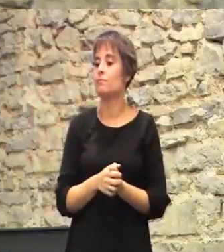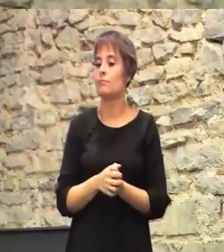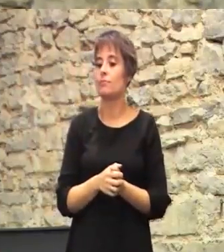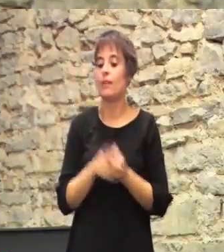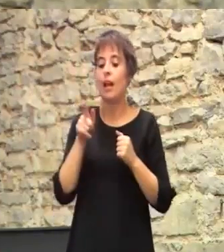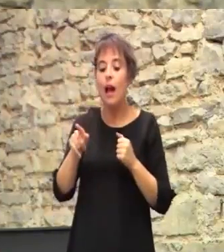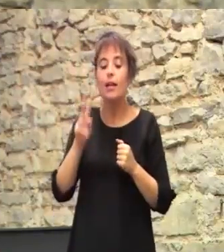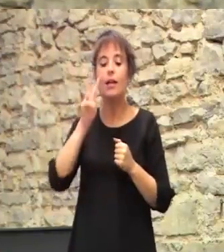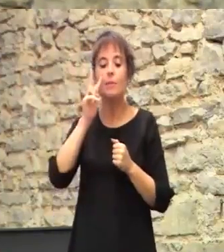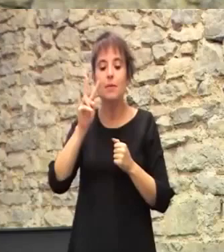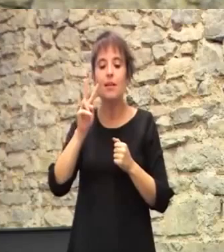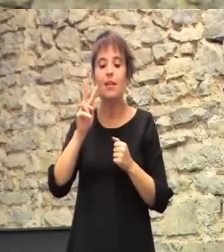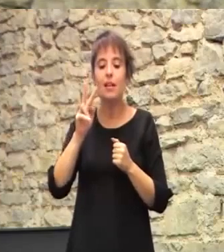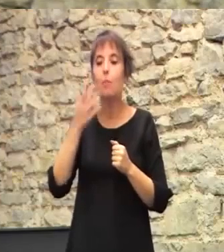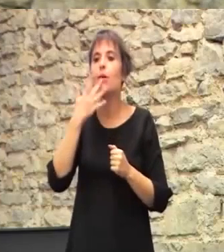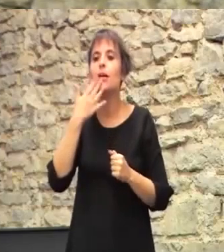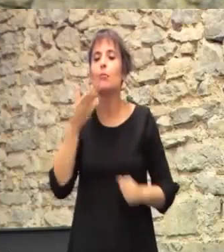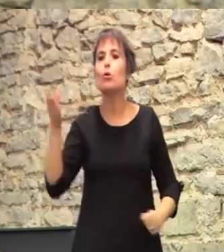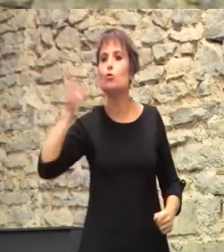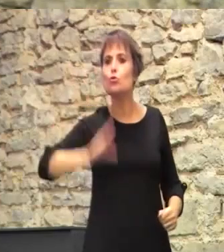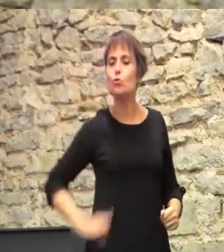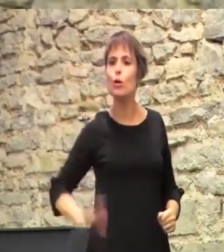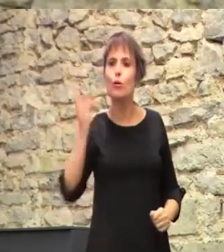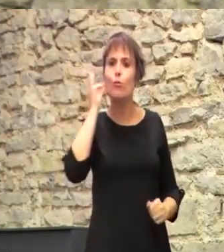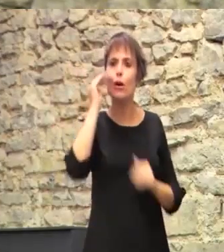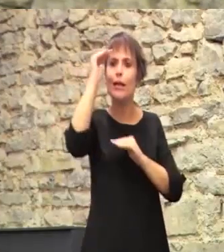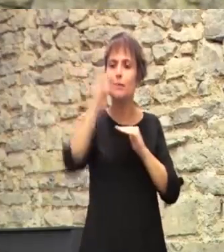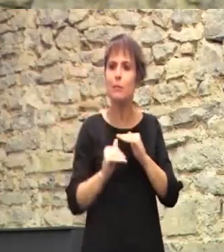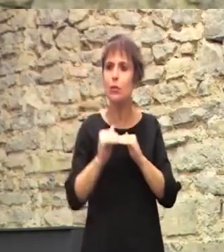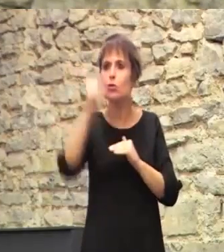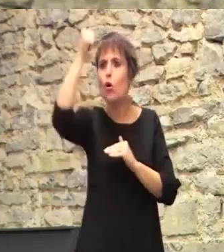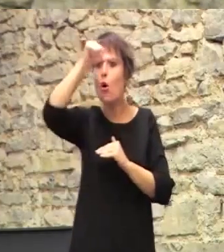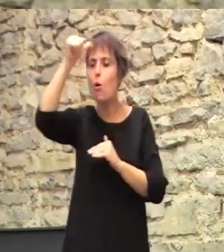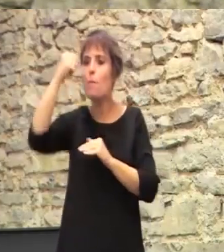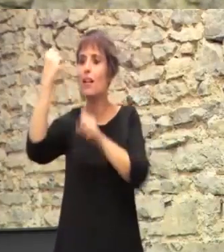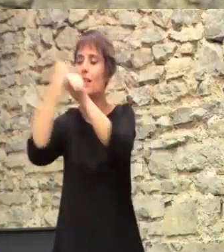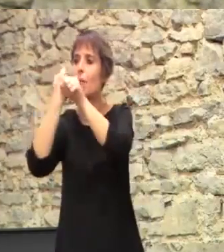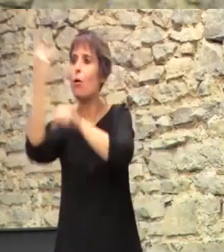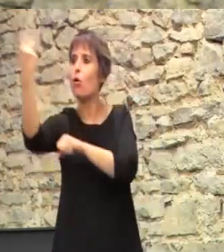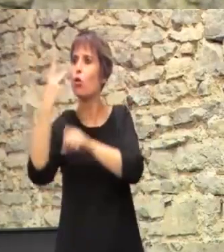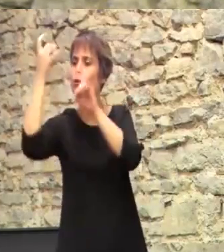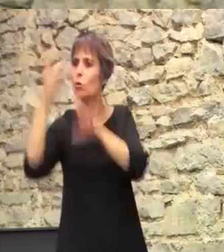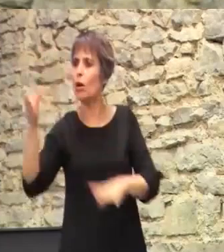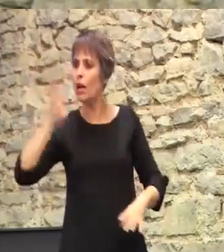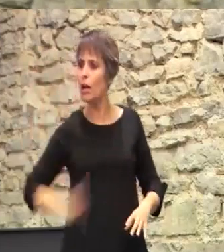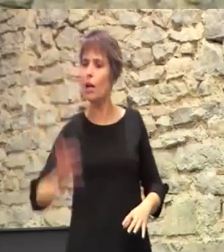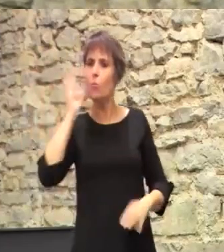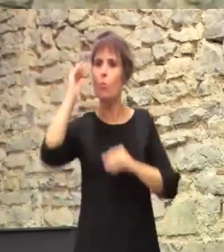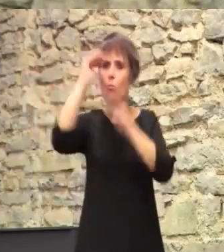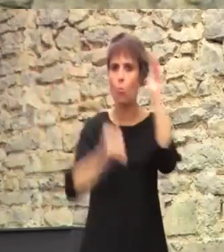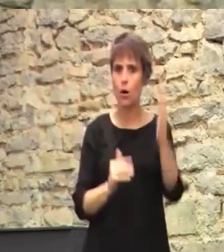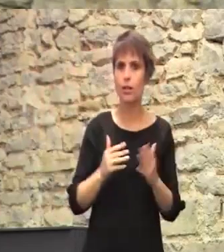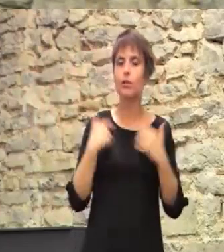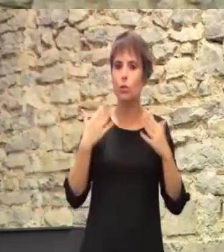y se empieza a ver que porque cobramos menos por el mismo mismo trabajo es decir el feminismo va reaccionando también y va